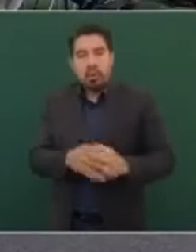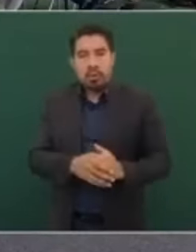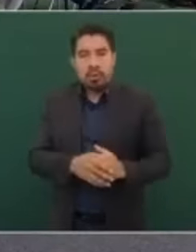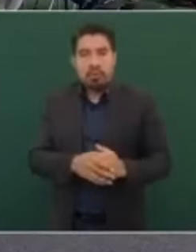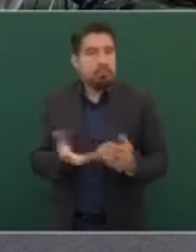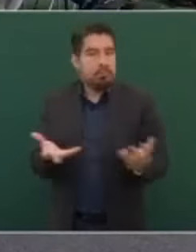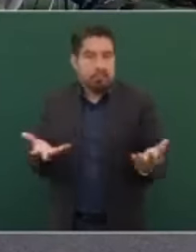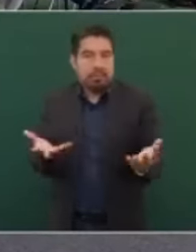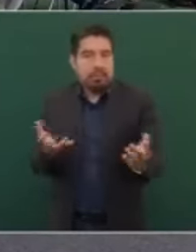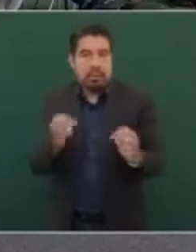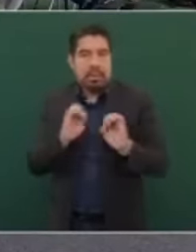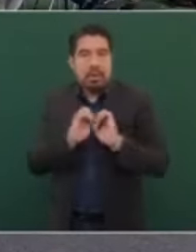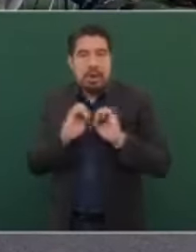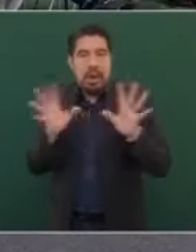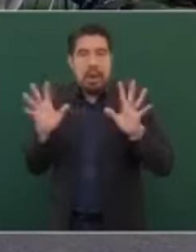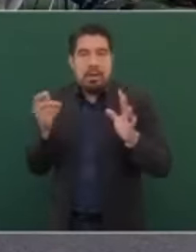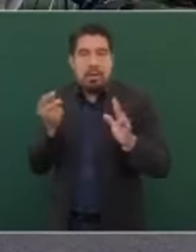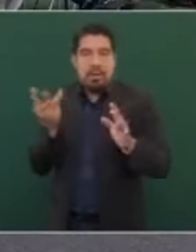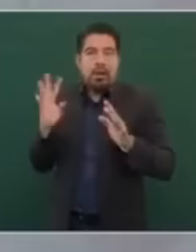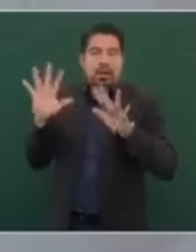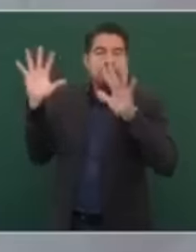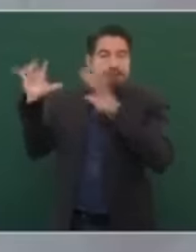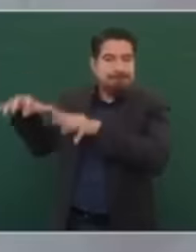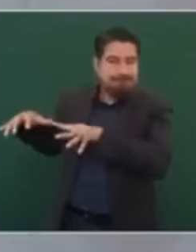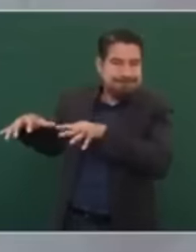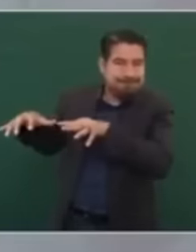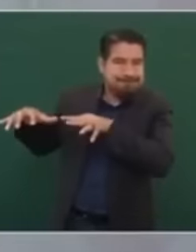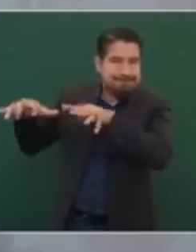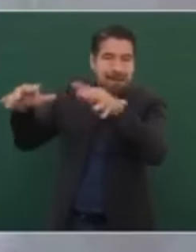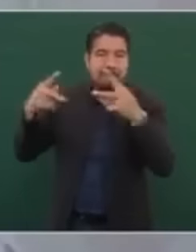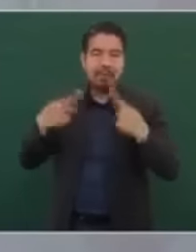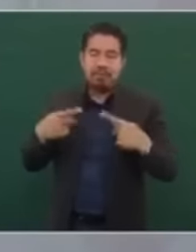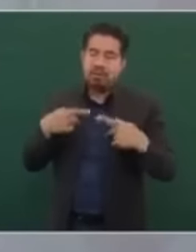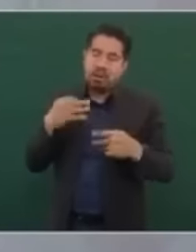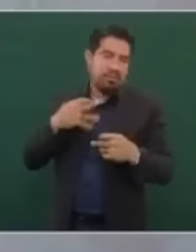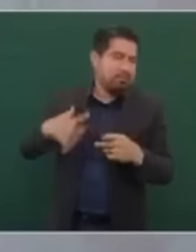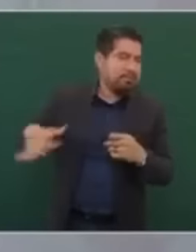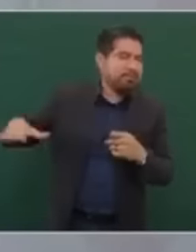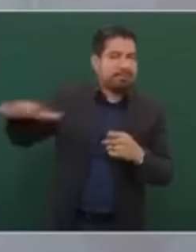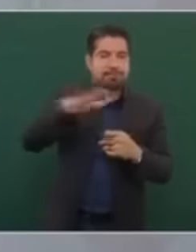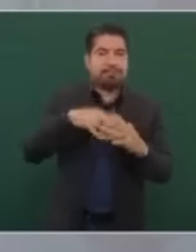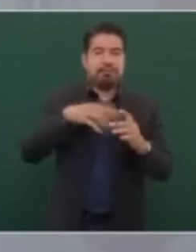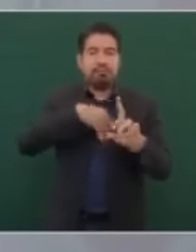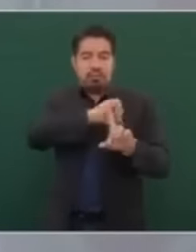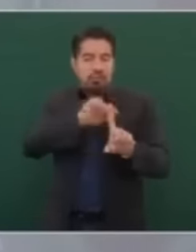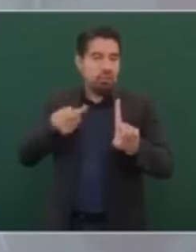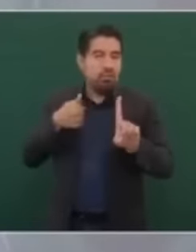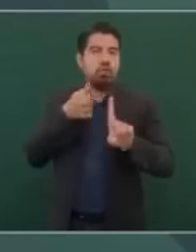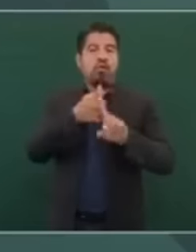Pues solo con el respaldo y con el apoyo del pueblo. Y eso,